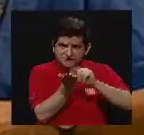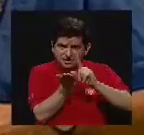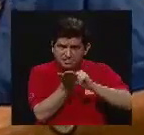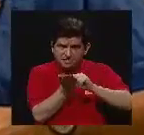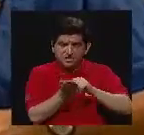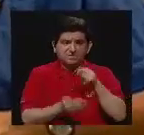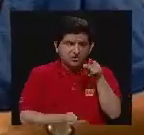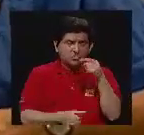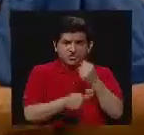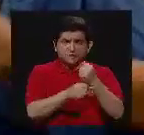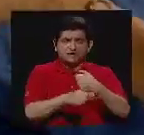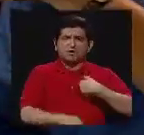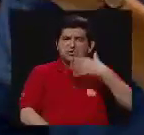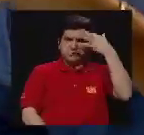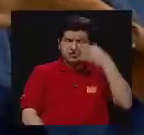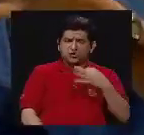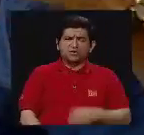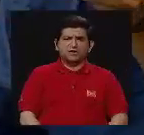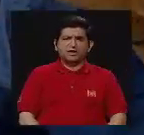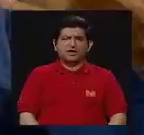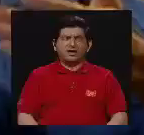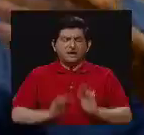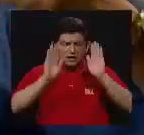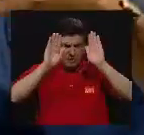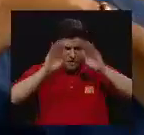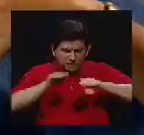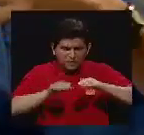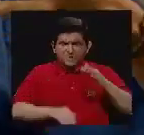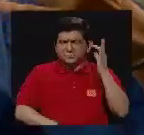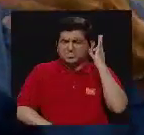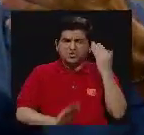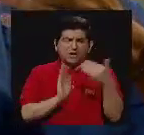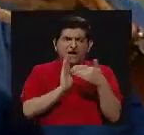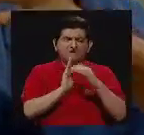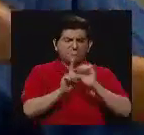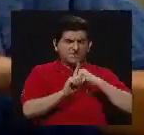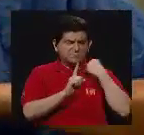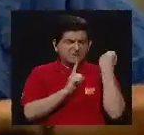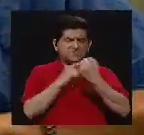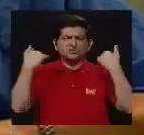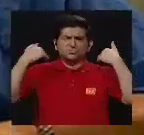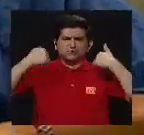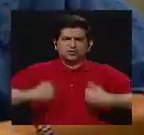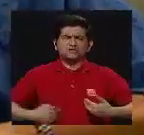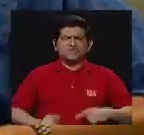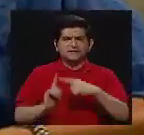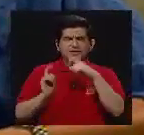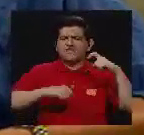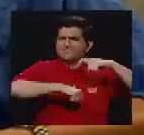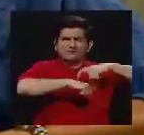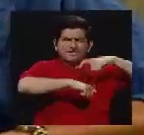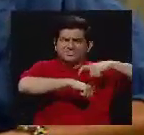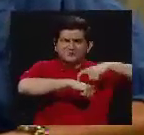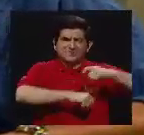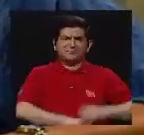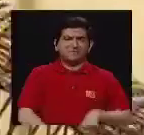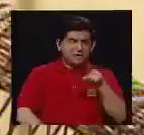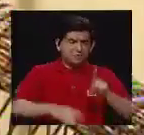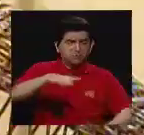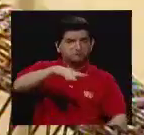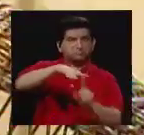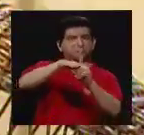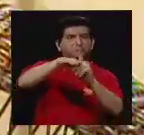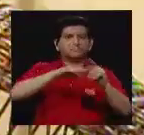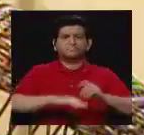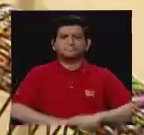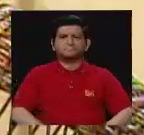vez, decís, yo creía que la subordinación de las mujeres había afectado a las sociedades humanas desde el momento en que